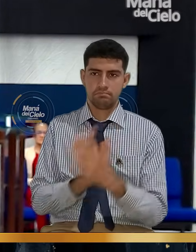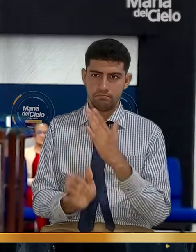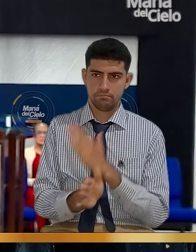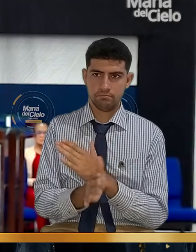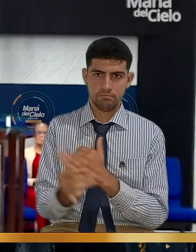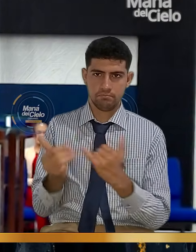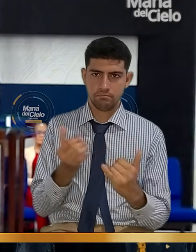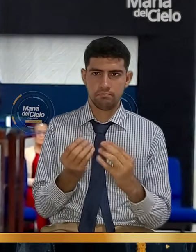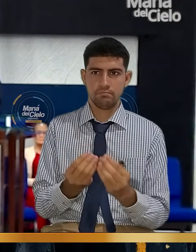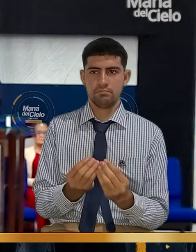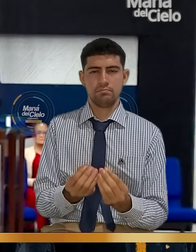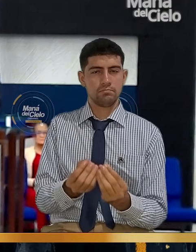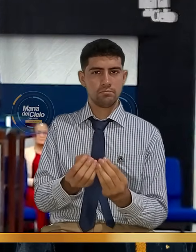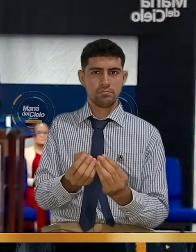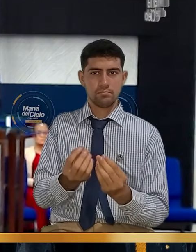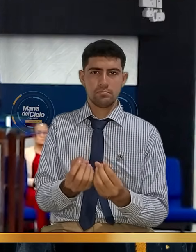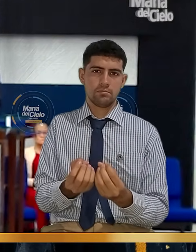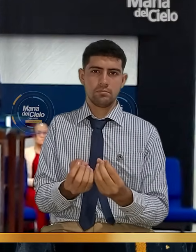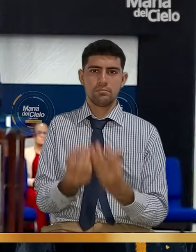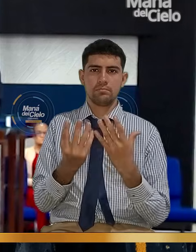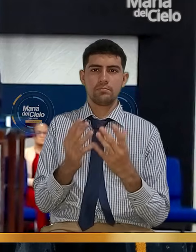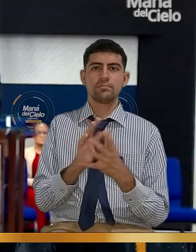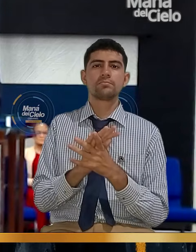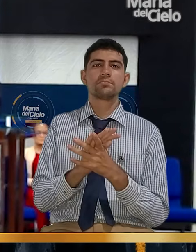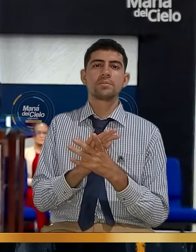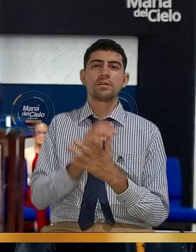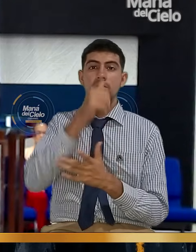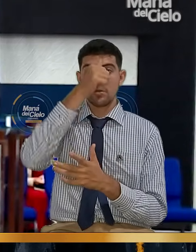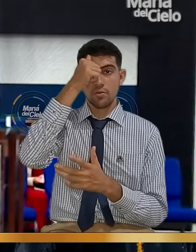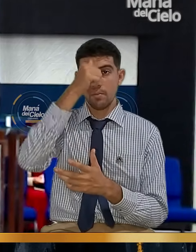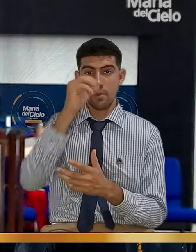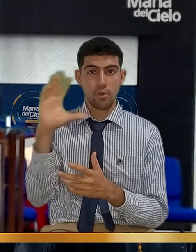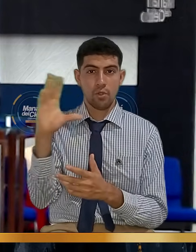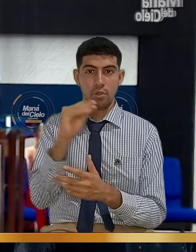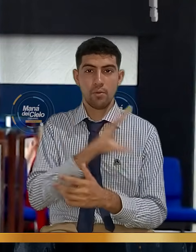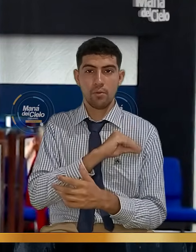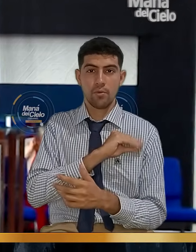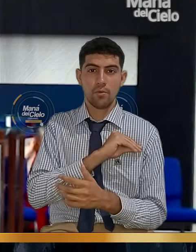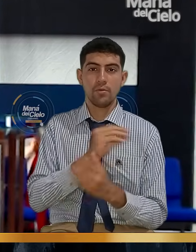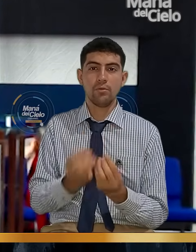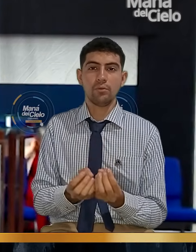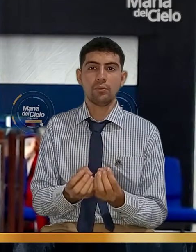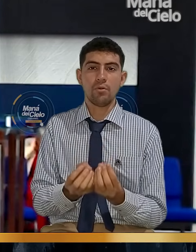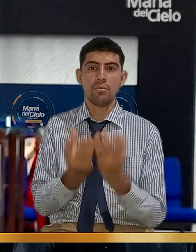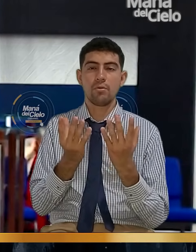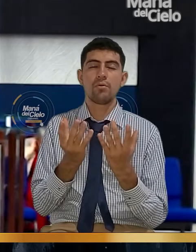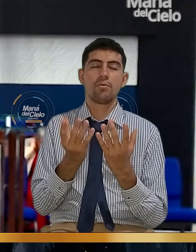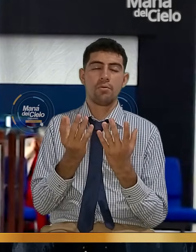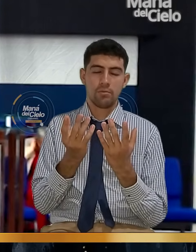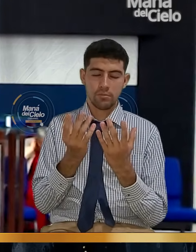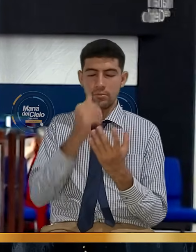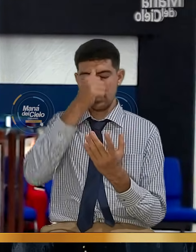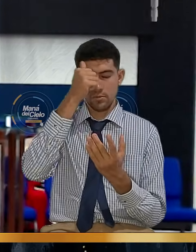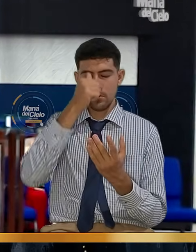bendición. Bueno, el sábado seguimos aquí en la noche en el culto. Amén. En la noche. Y el domingo nos vamos a gozar